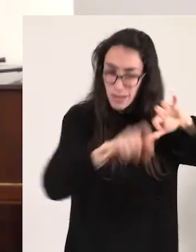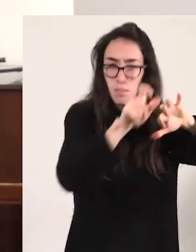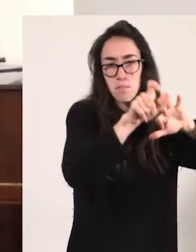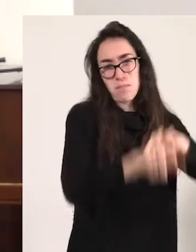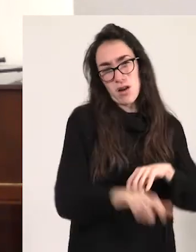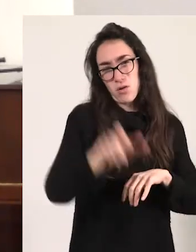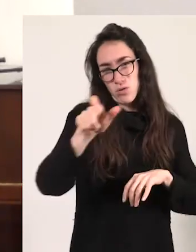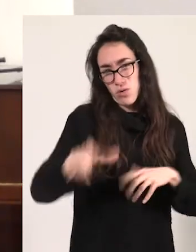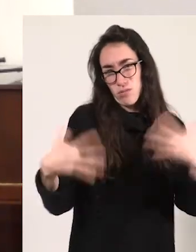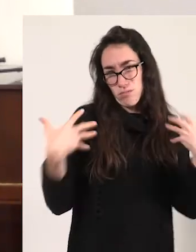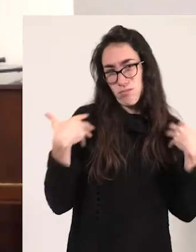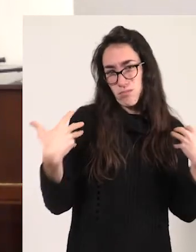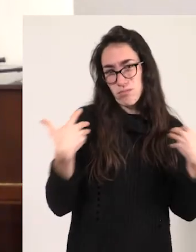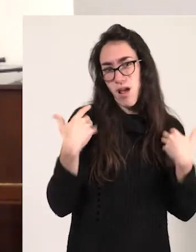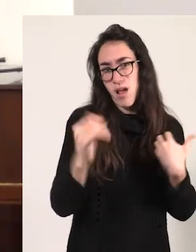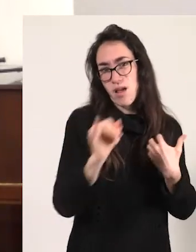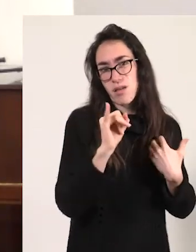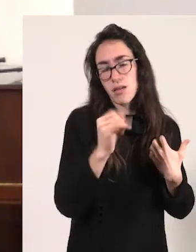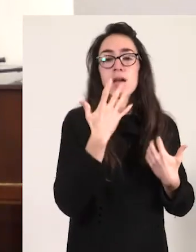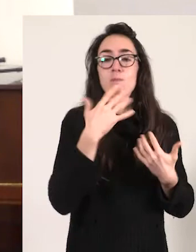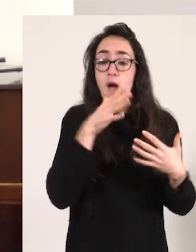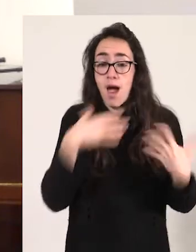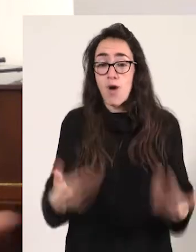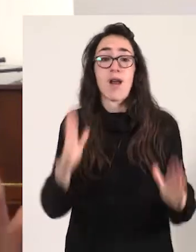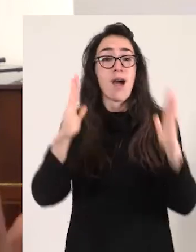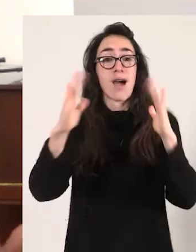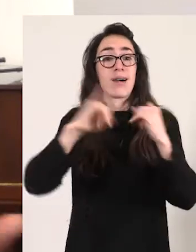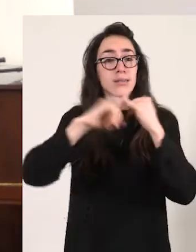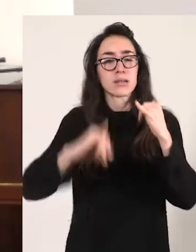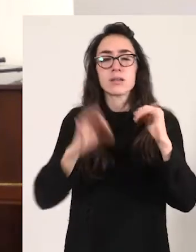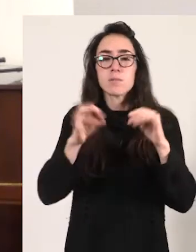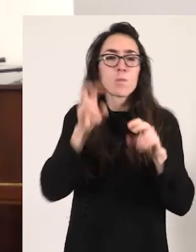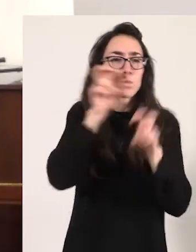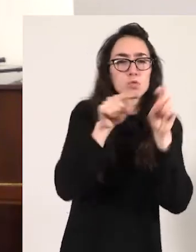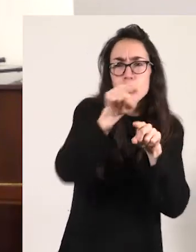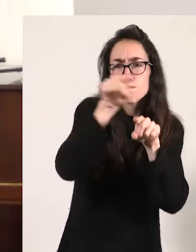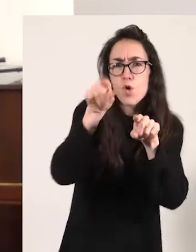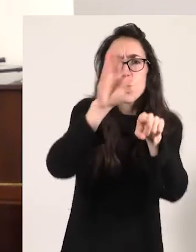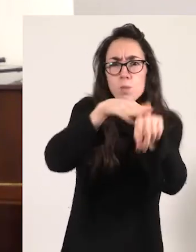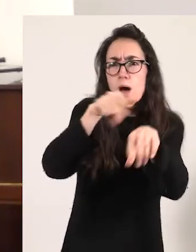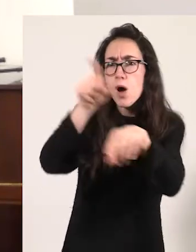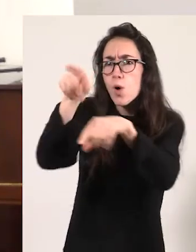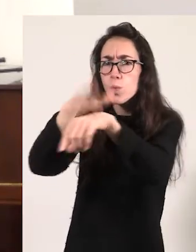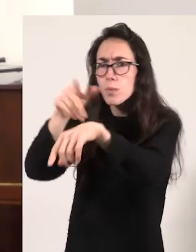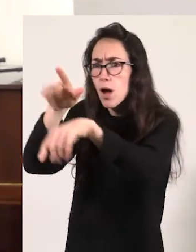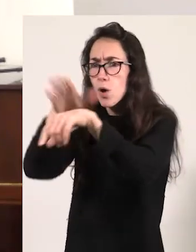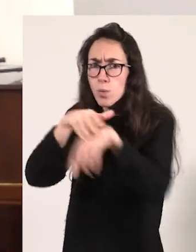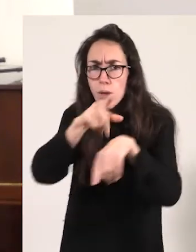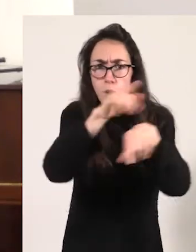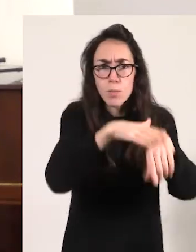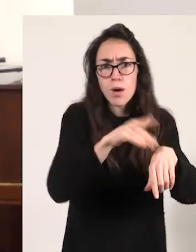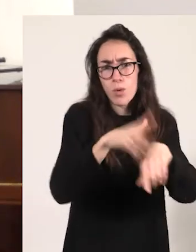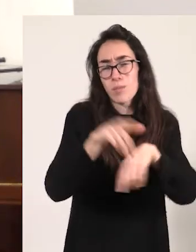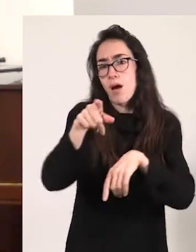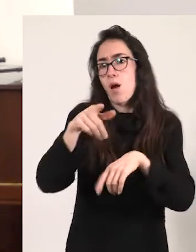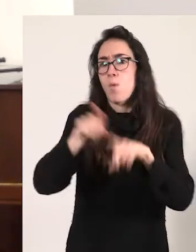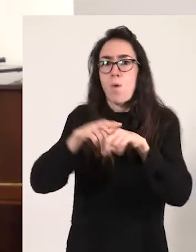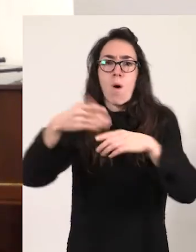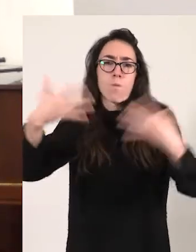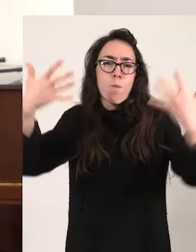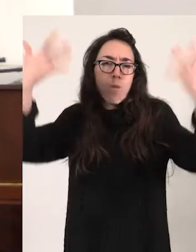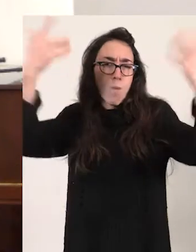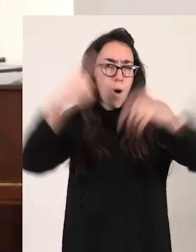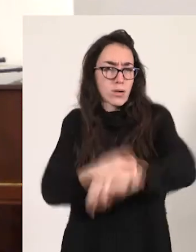viven, los soportan personas, ¿no? Entonces, no, yo lo comentaba, en tiempos de crisis se buscan chivos expiatorios y los odios